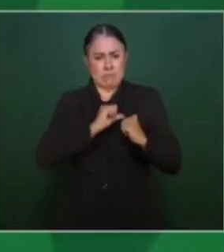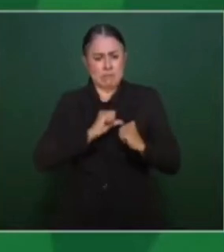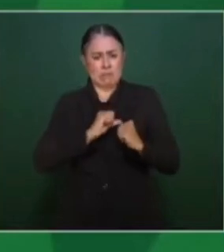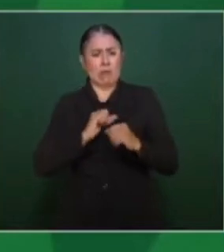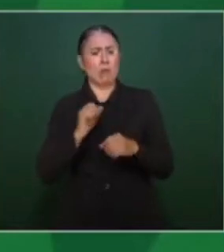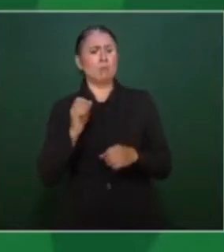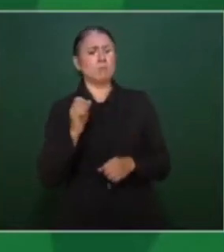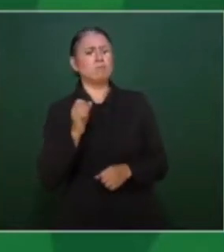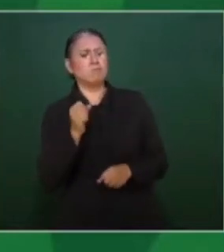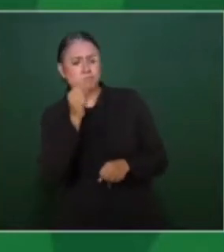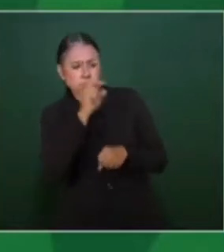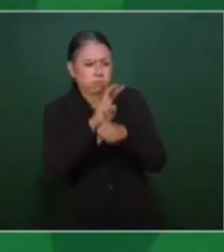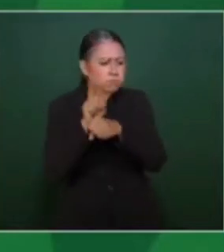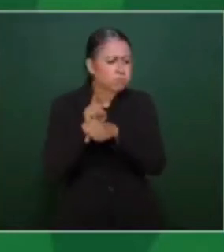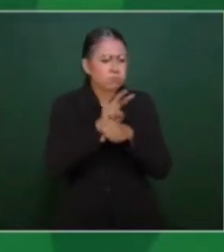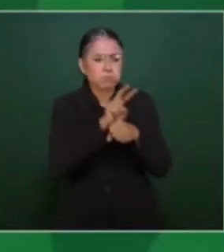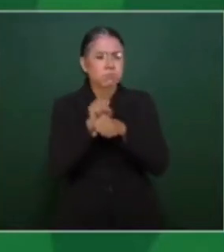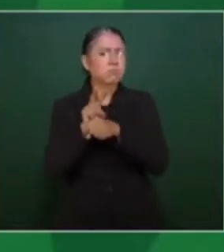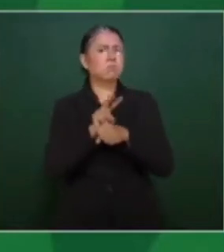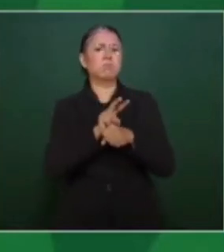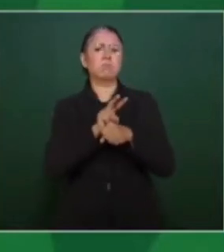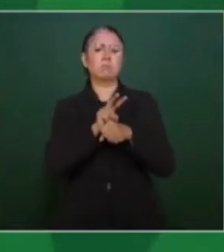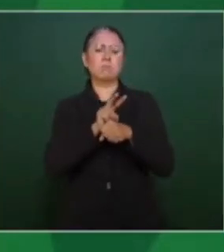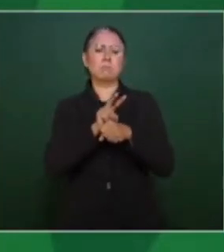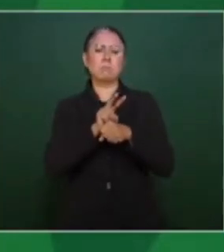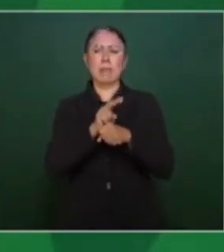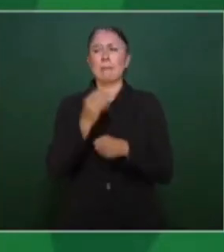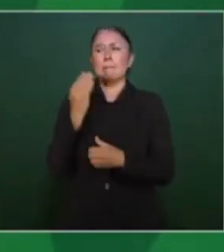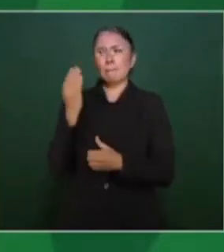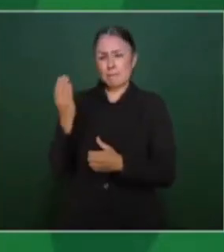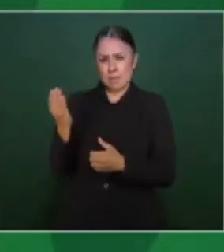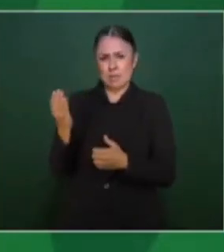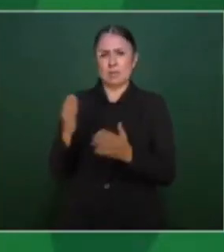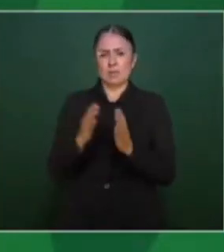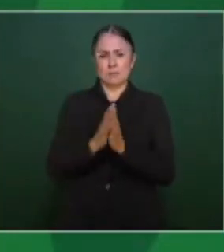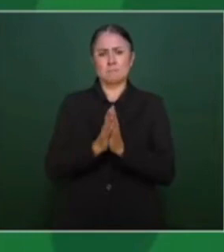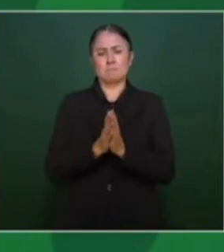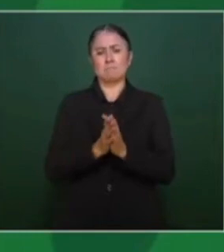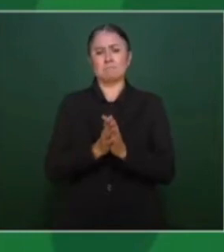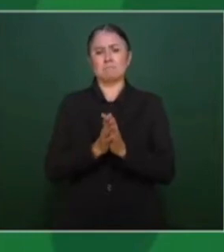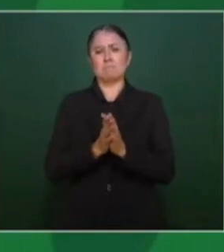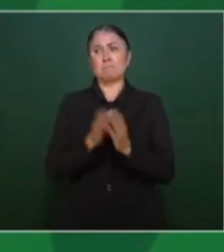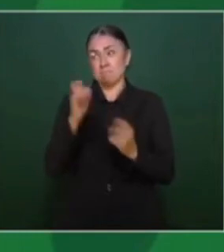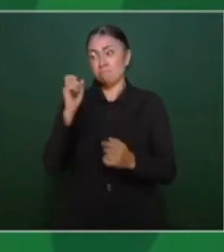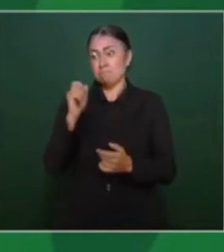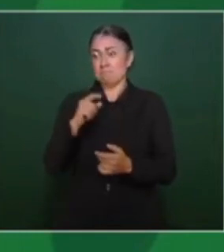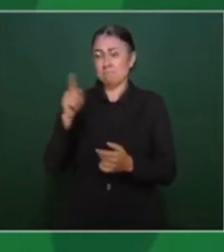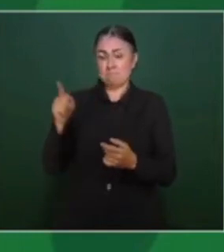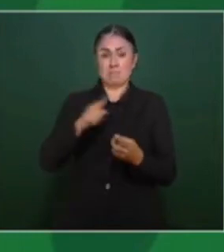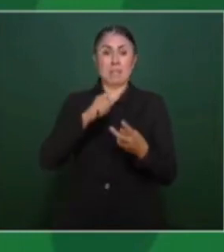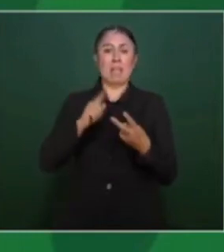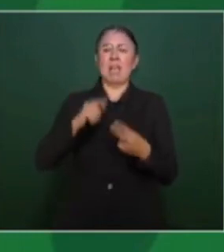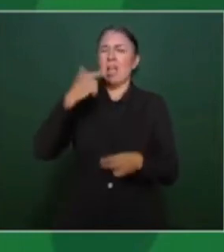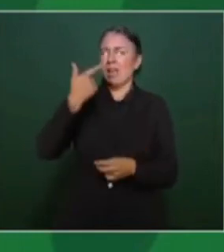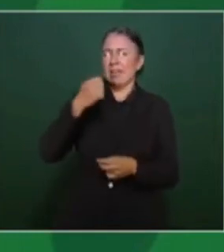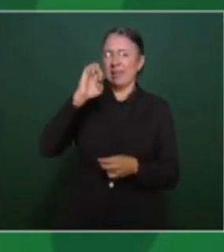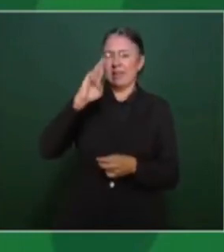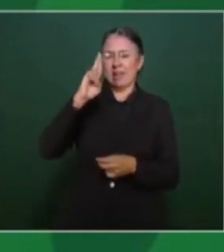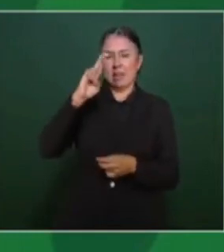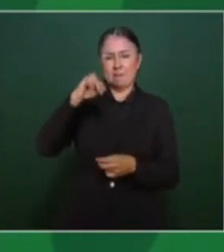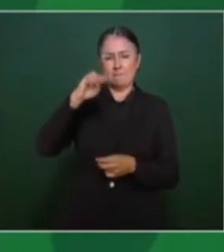supervisión y pedirle también a Germán Martínez de